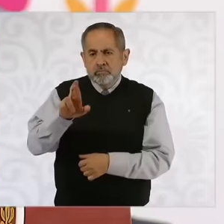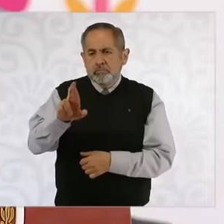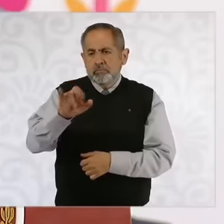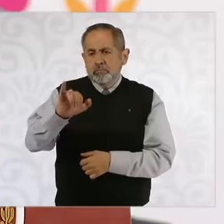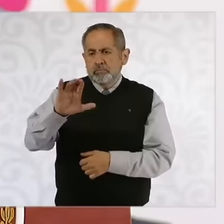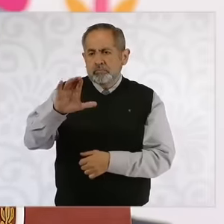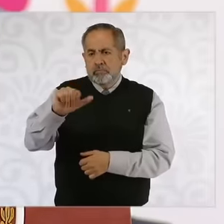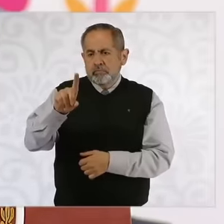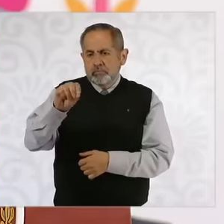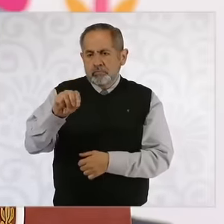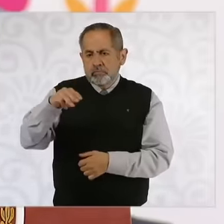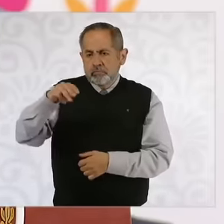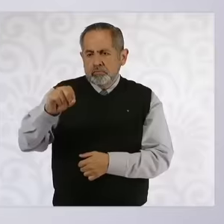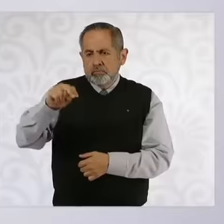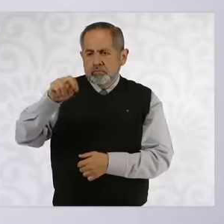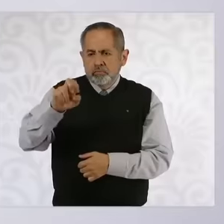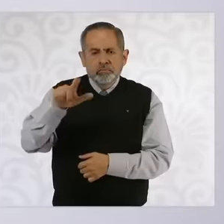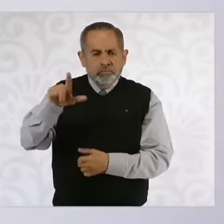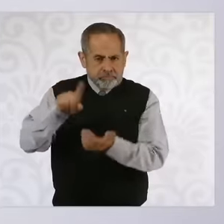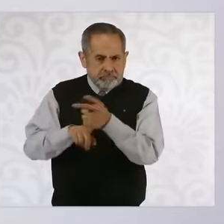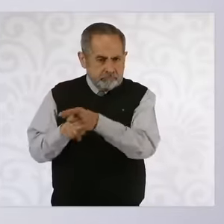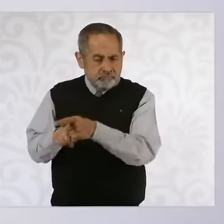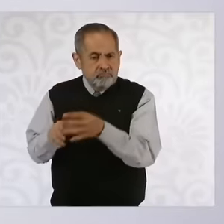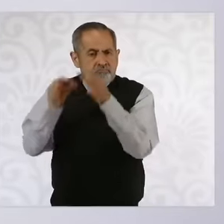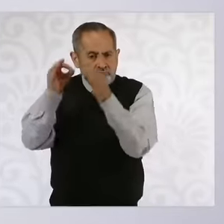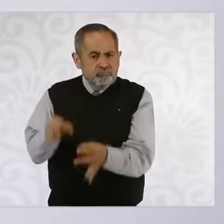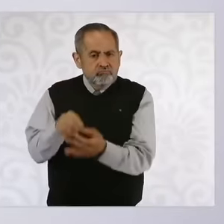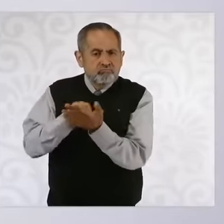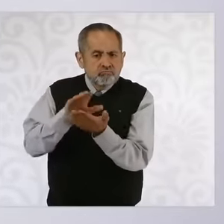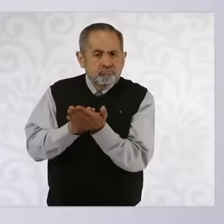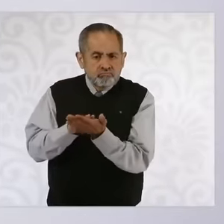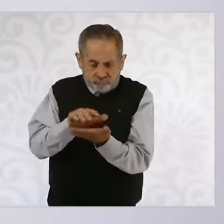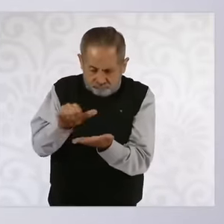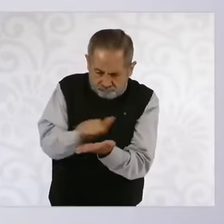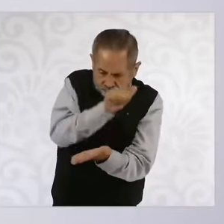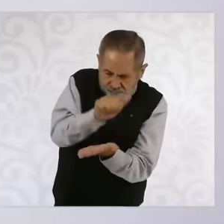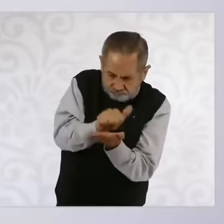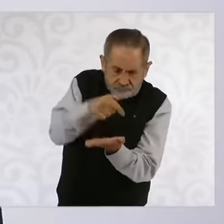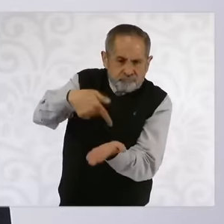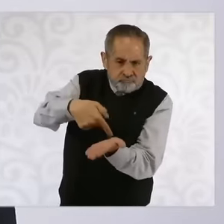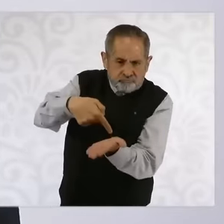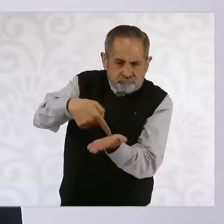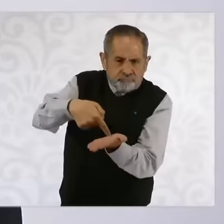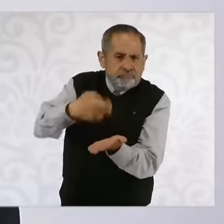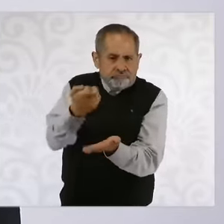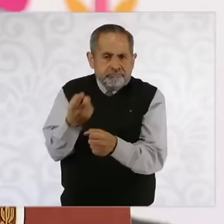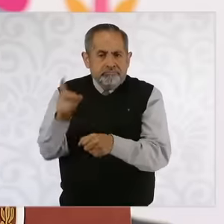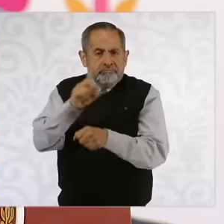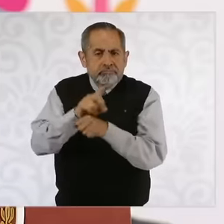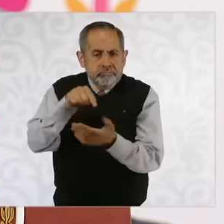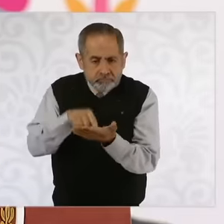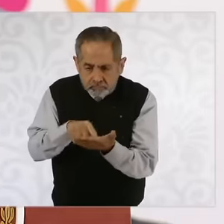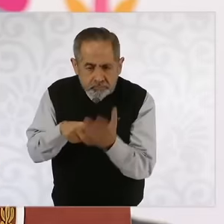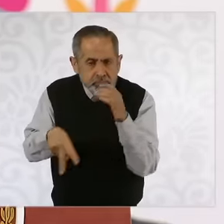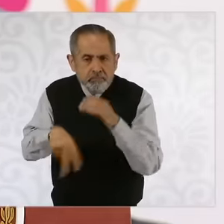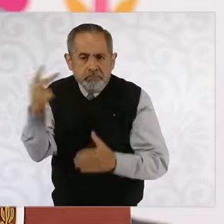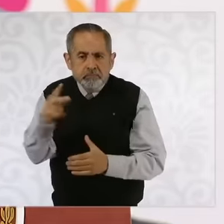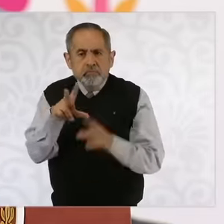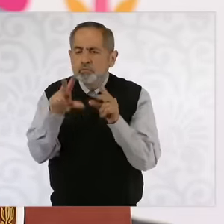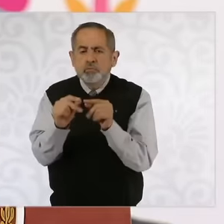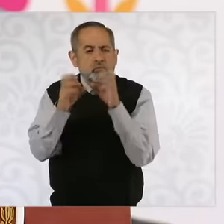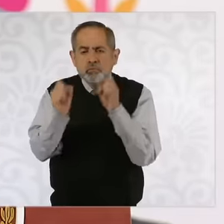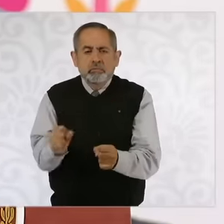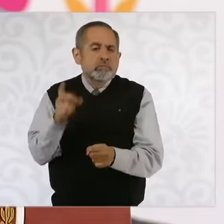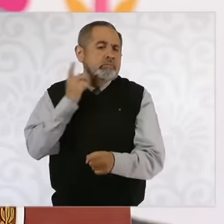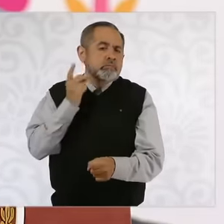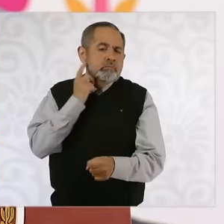en las, digamos, lo que es oficial es el acta de esa sesión y ahí no aparece el voto